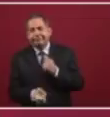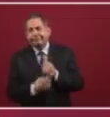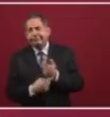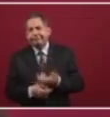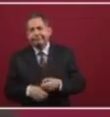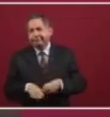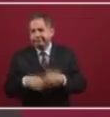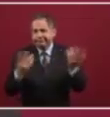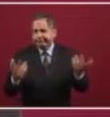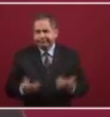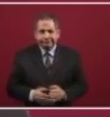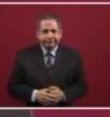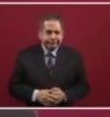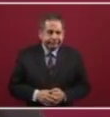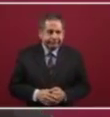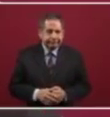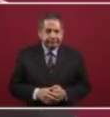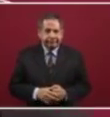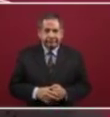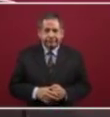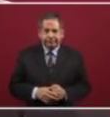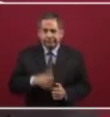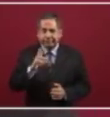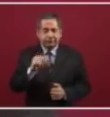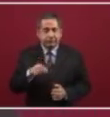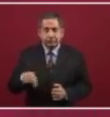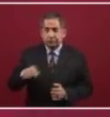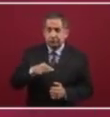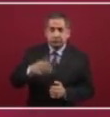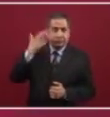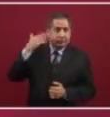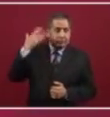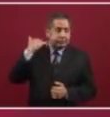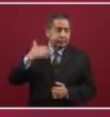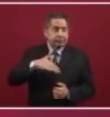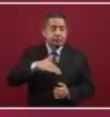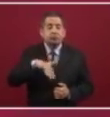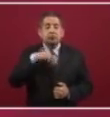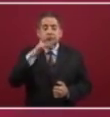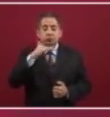si no era delito grave la corrupción,